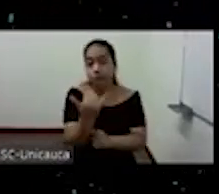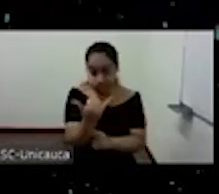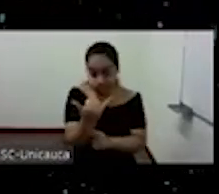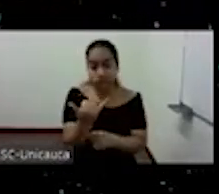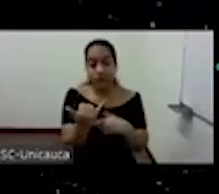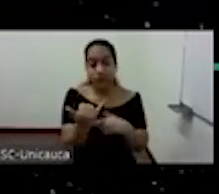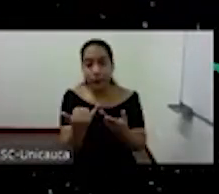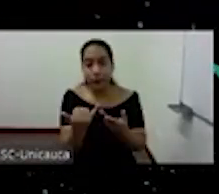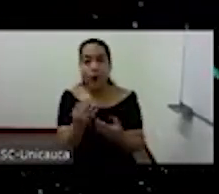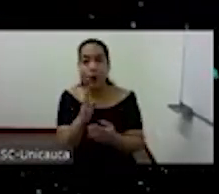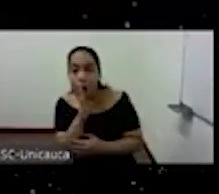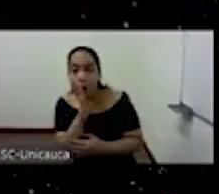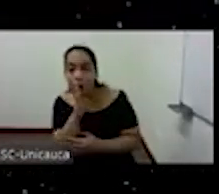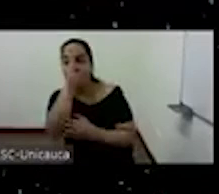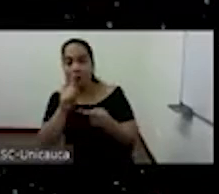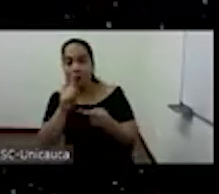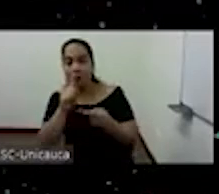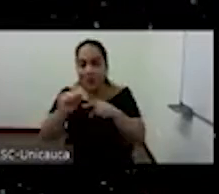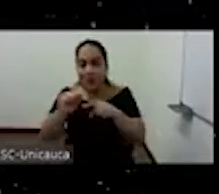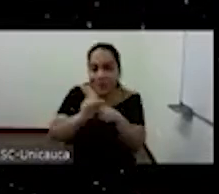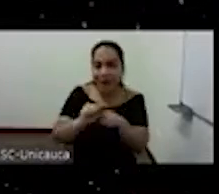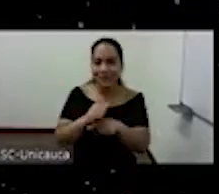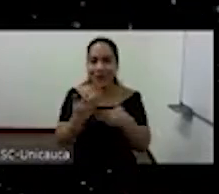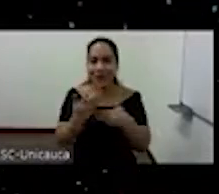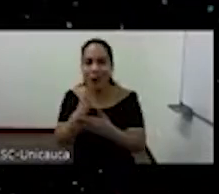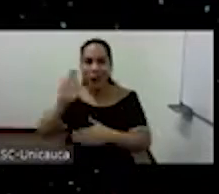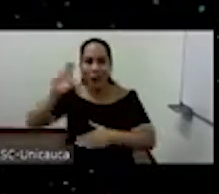sus costumbres, sus prácticas y sus tradiciones.